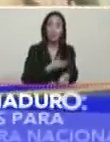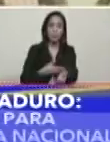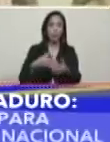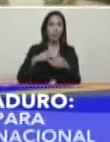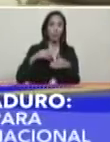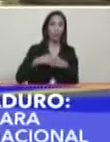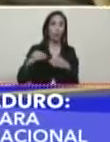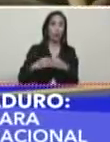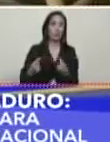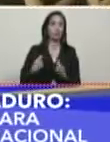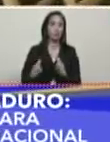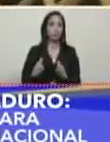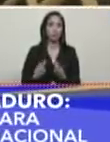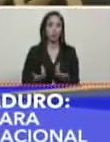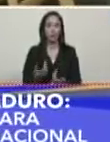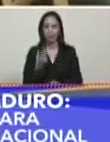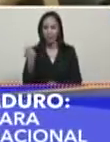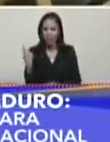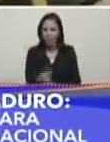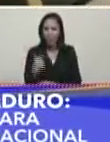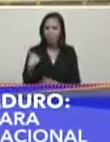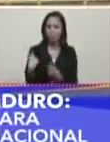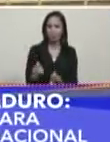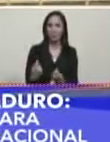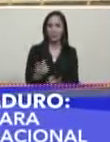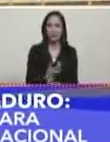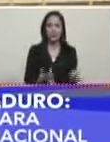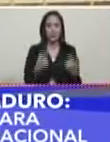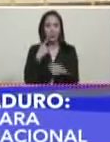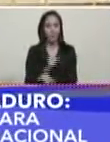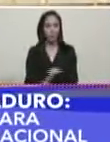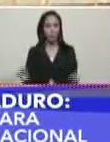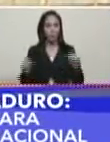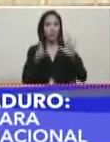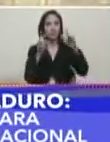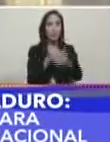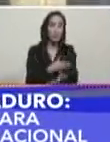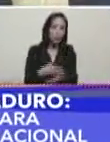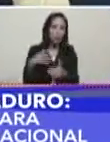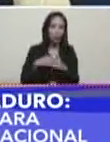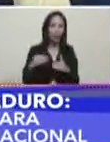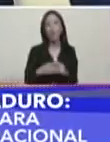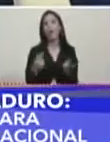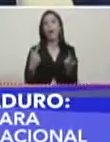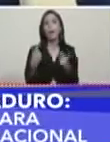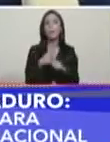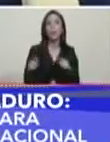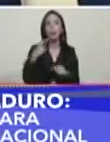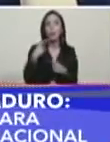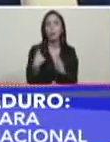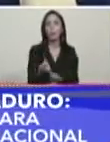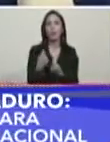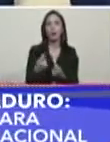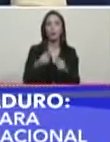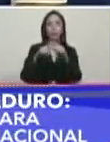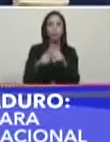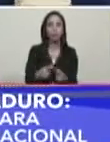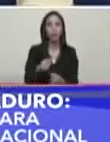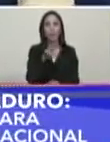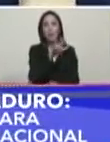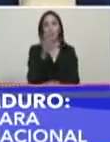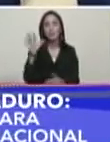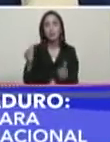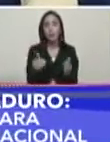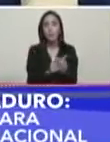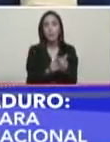dólares. Es algo desproporcionado. Y al final terminó invirtiéndose financieramente 36